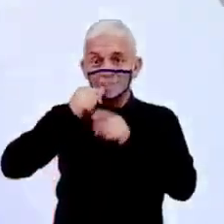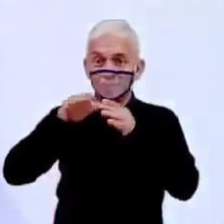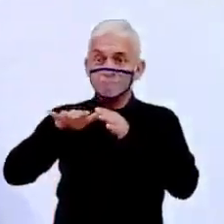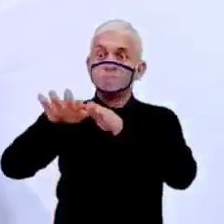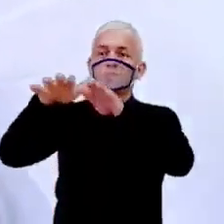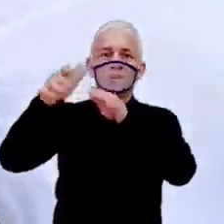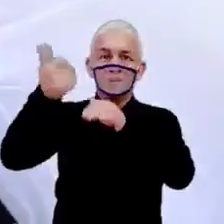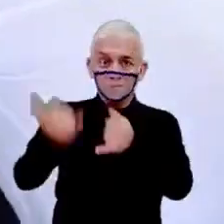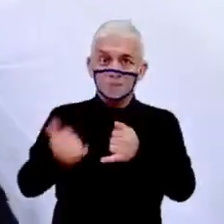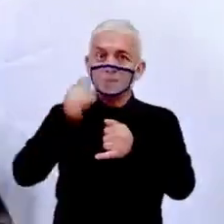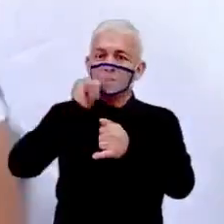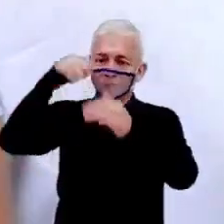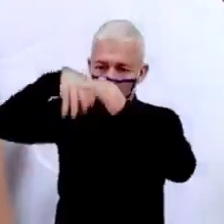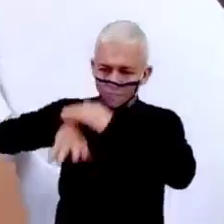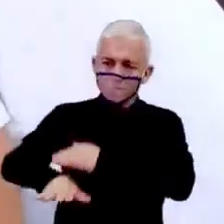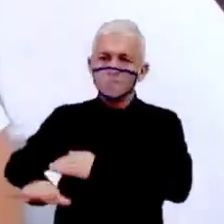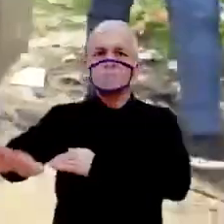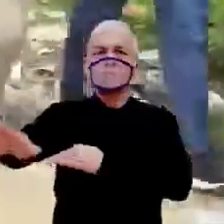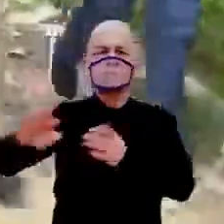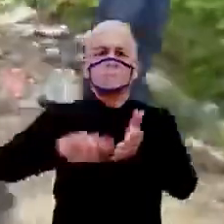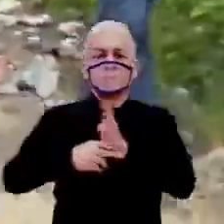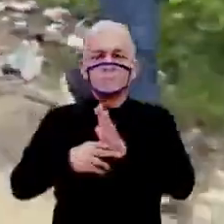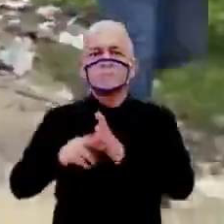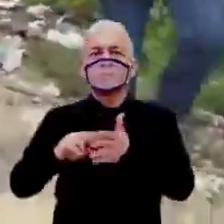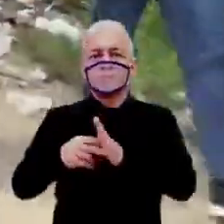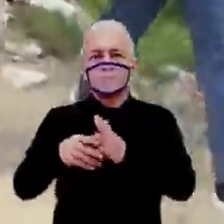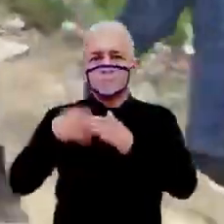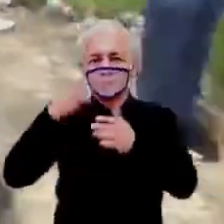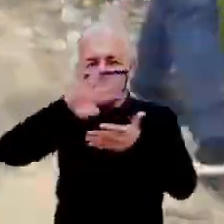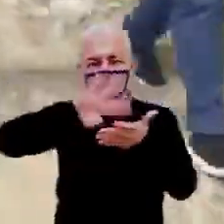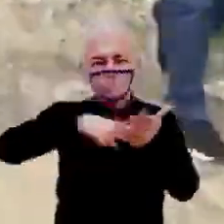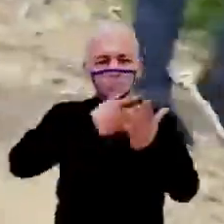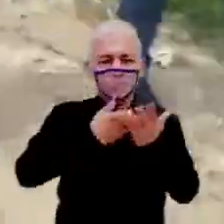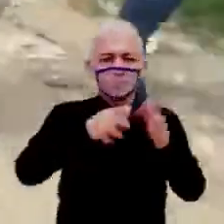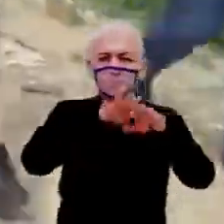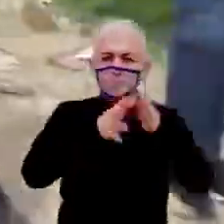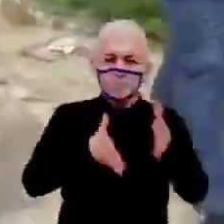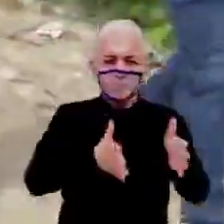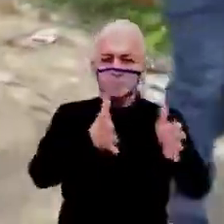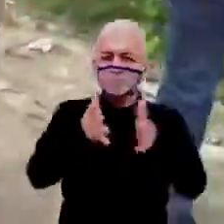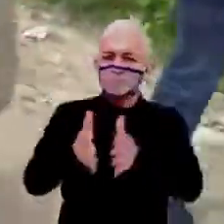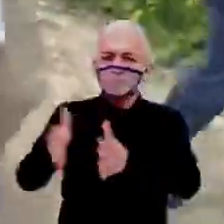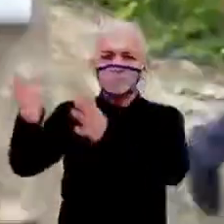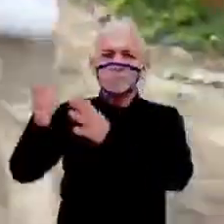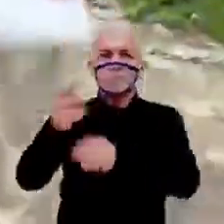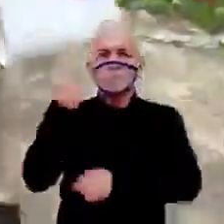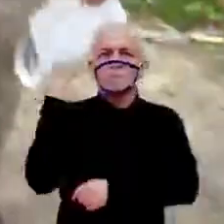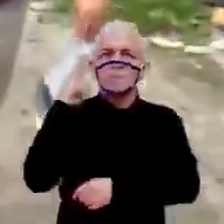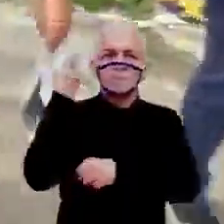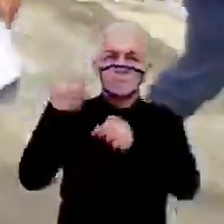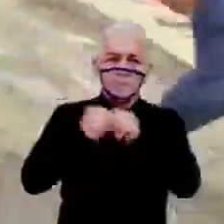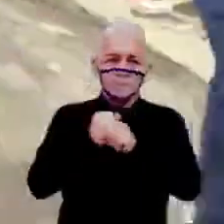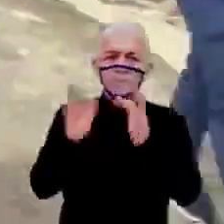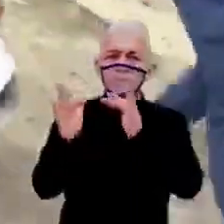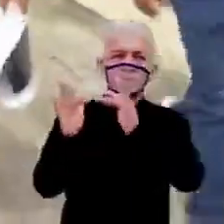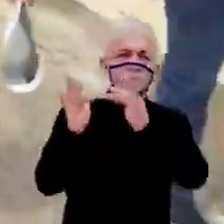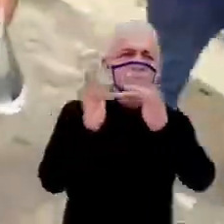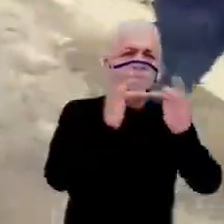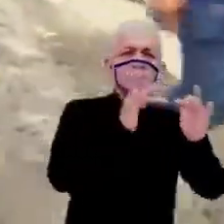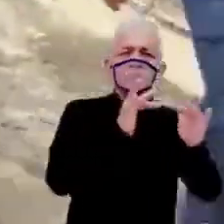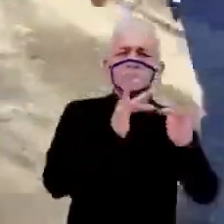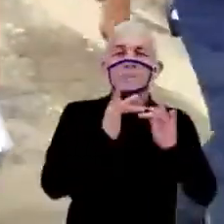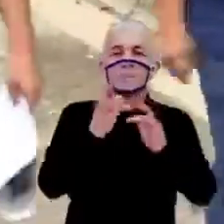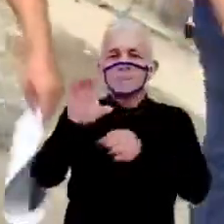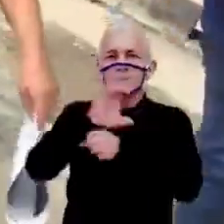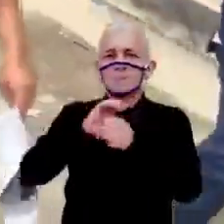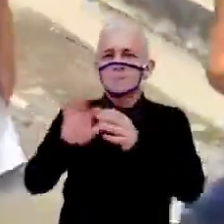Estos barrios se pudieron integrar a través de esta gran malla vial que hemos estado construyendo en estos 12 años, se pudieron integrar ya a